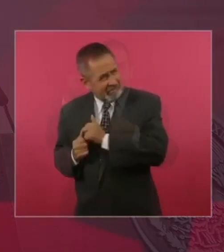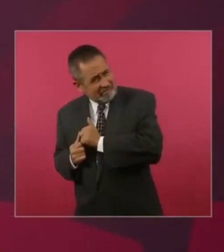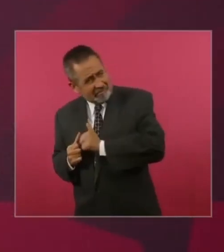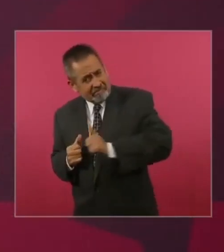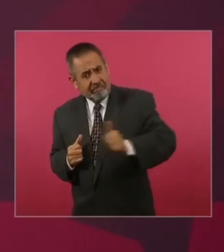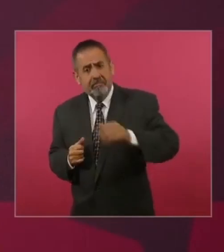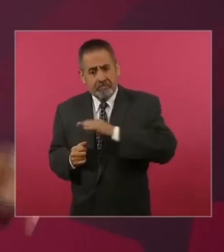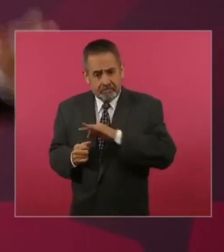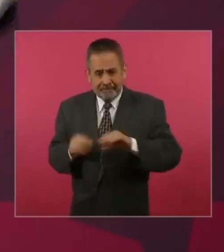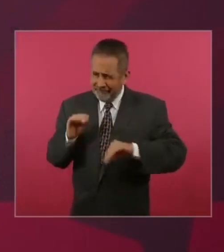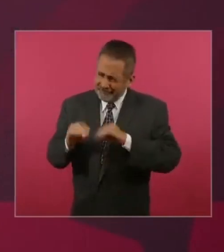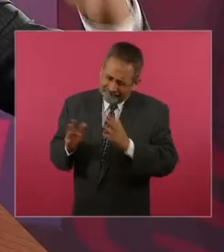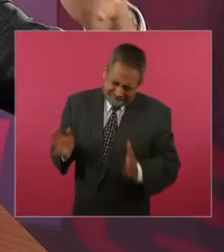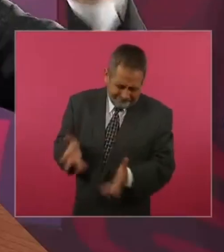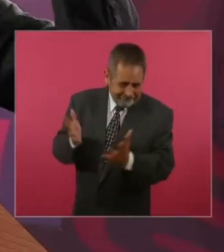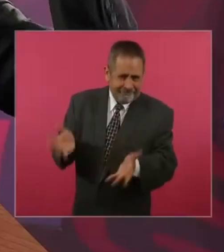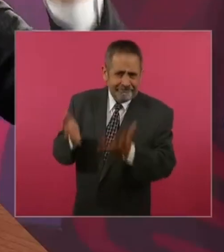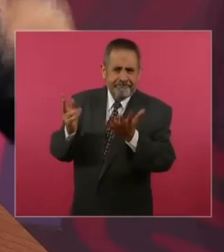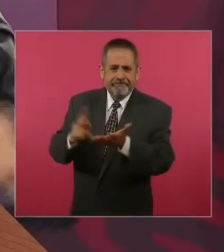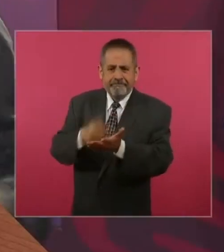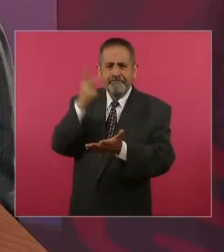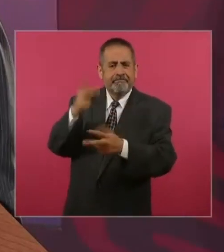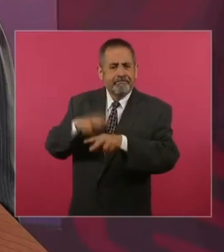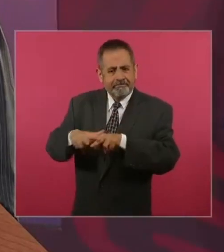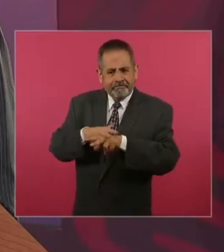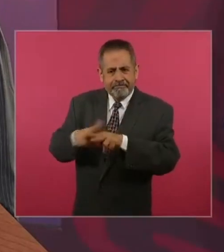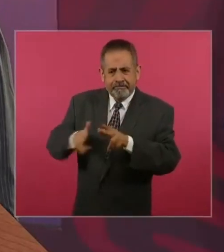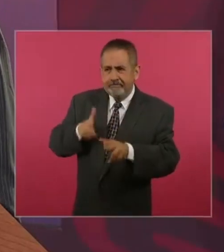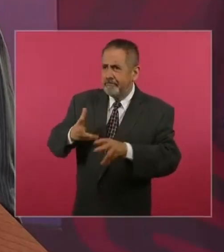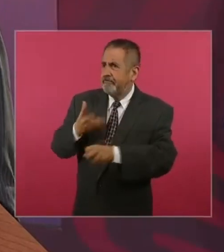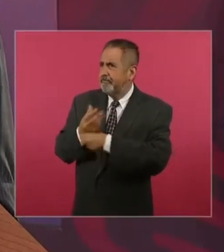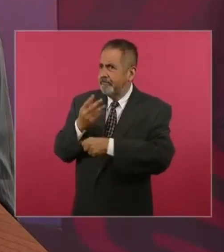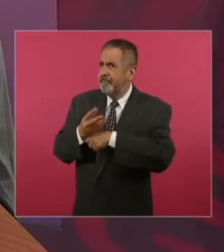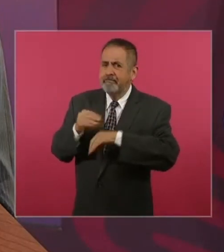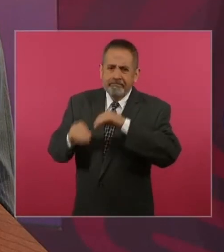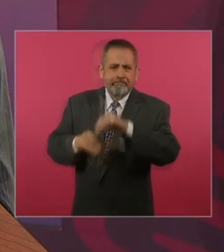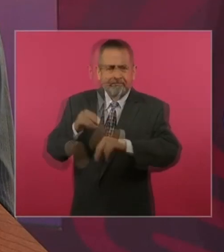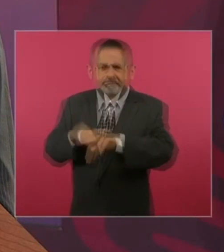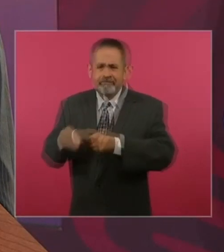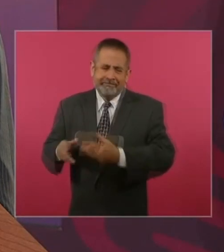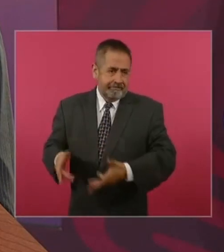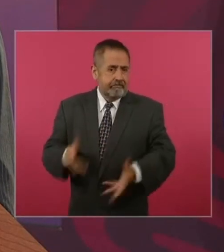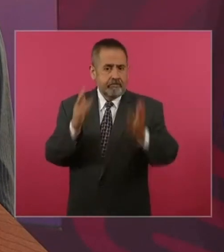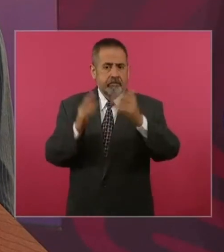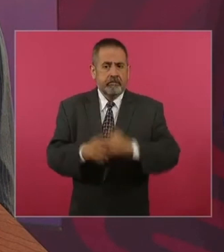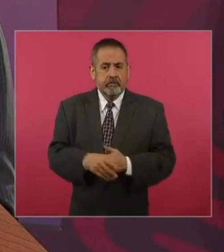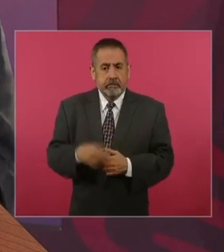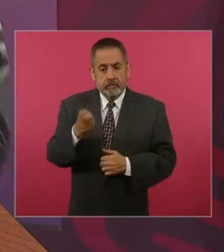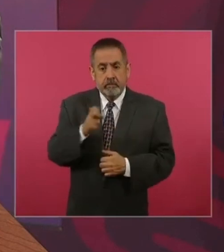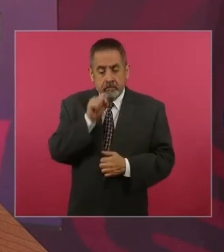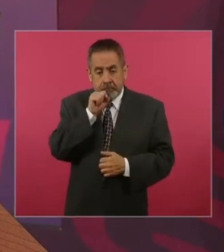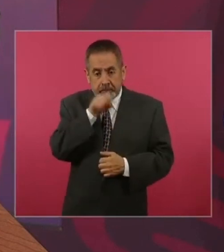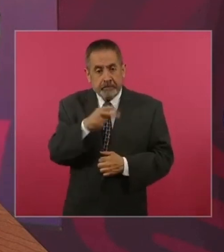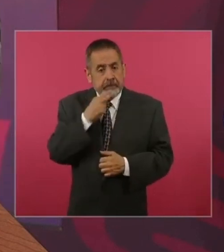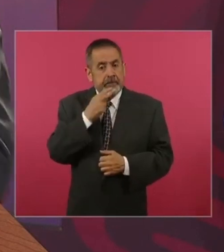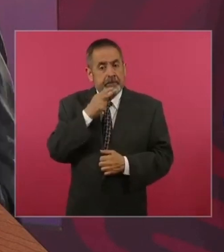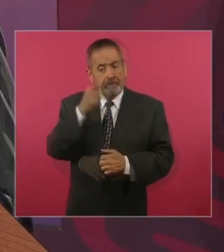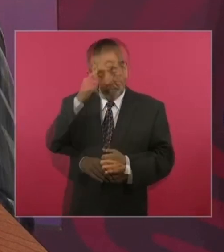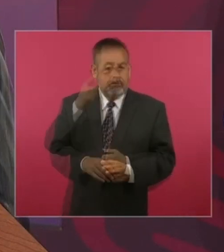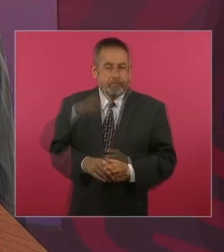hay que volver a construir trenes eso también tiene que ver